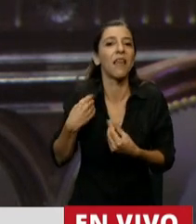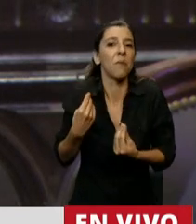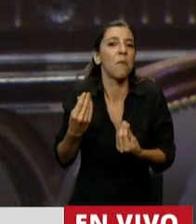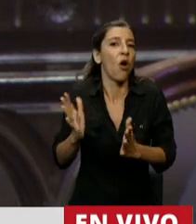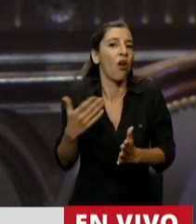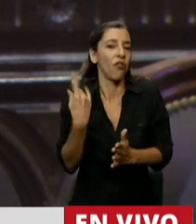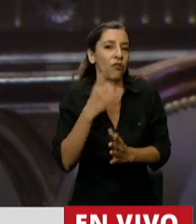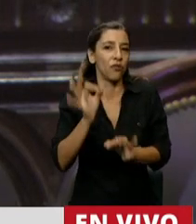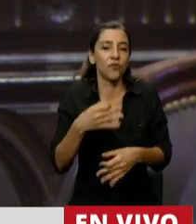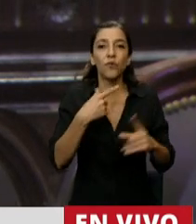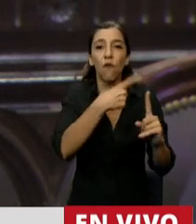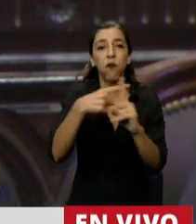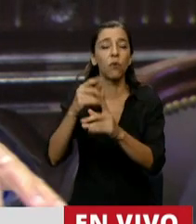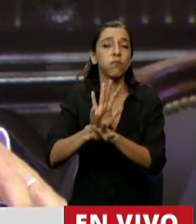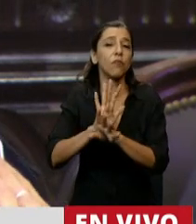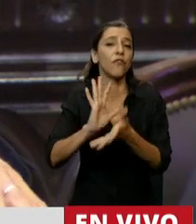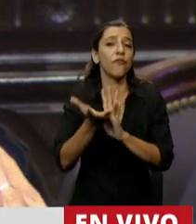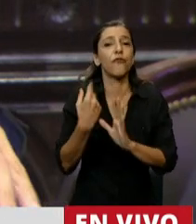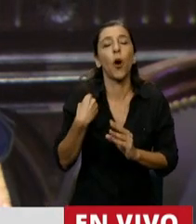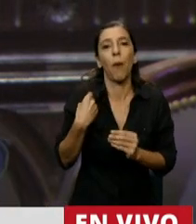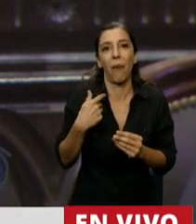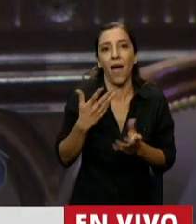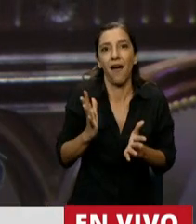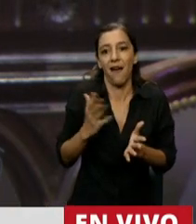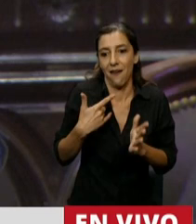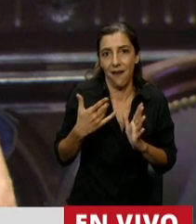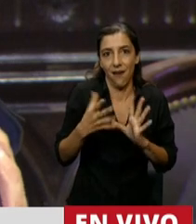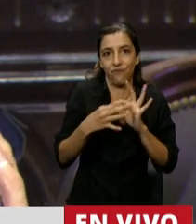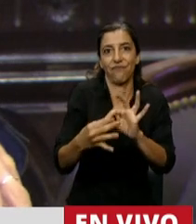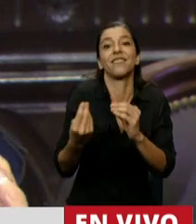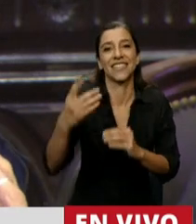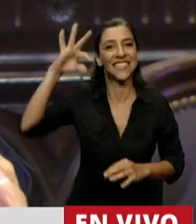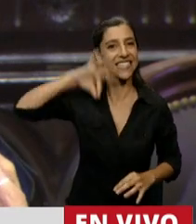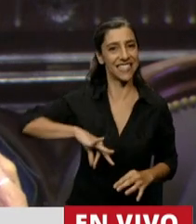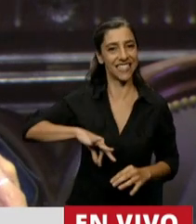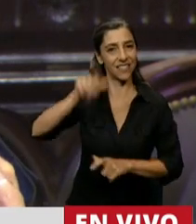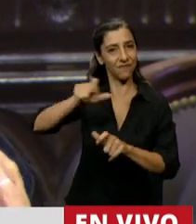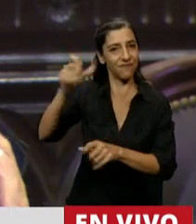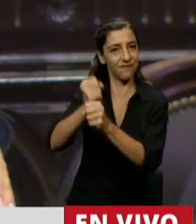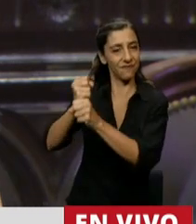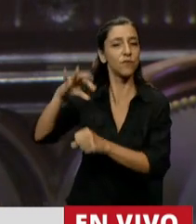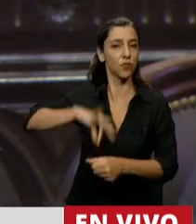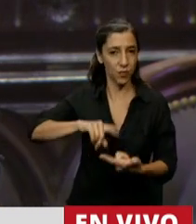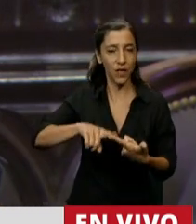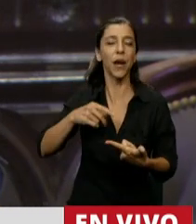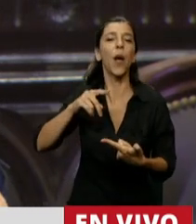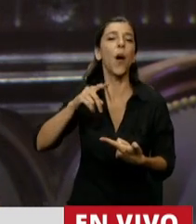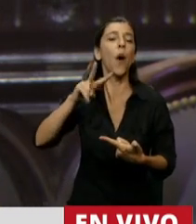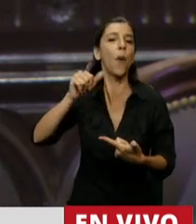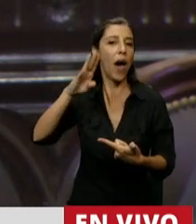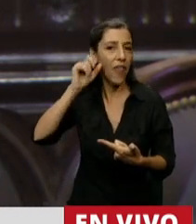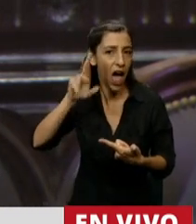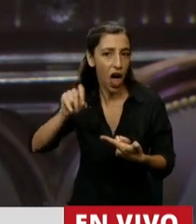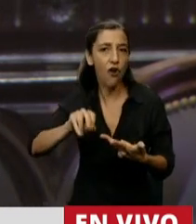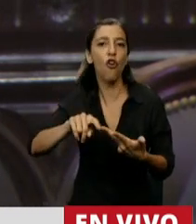persigue, digamos, es un reajuste, pero que tiene que estar atado a los salarios. Esto está también muy claro en el fallo Badaro, está también muy